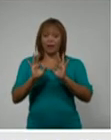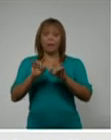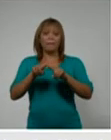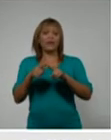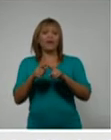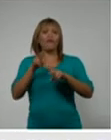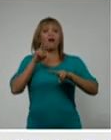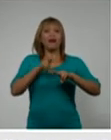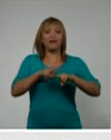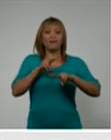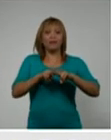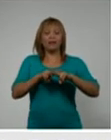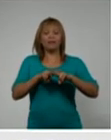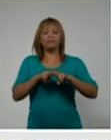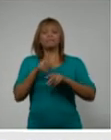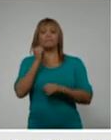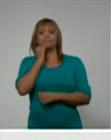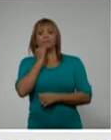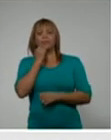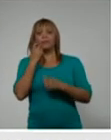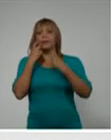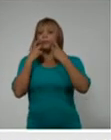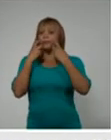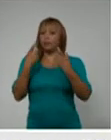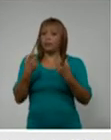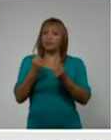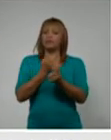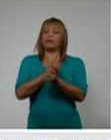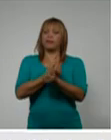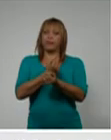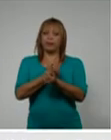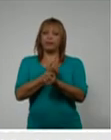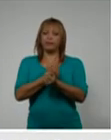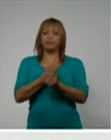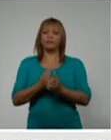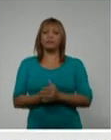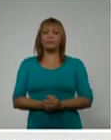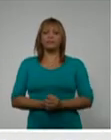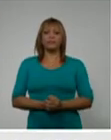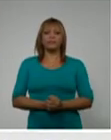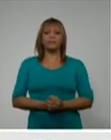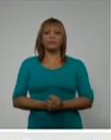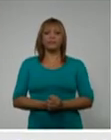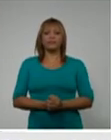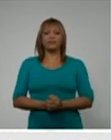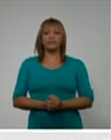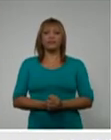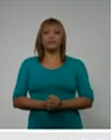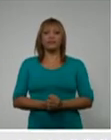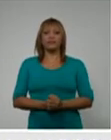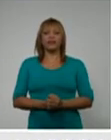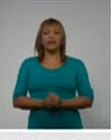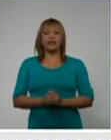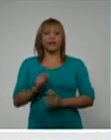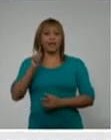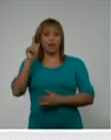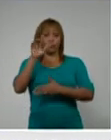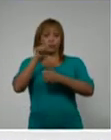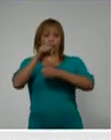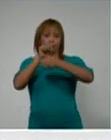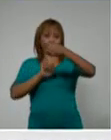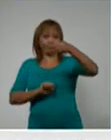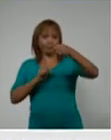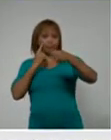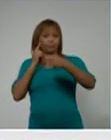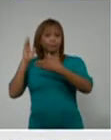esto adquiere un valor mucho mayor. Y por último, la última gráfica que